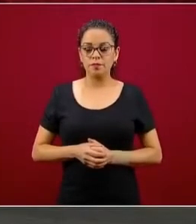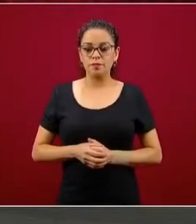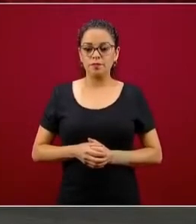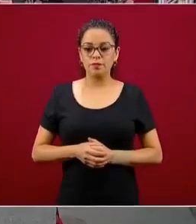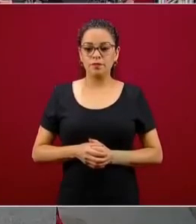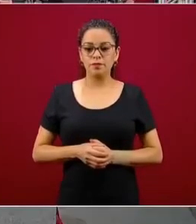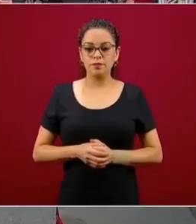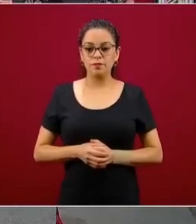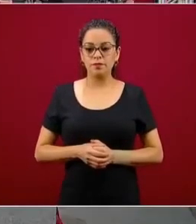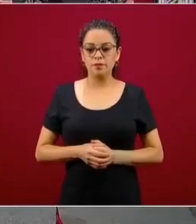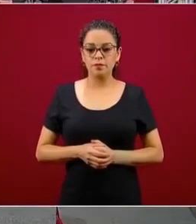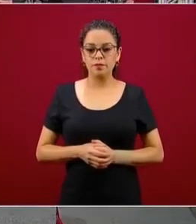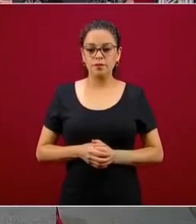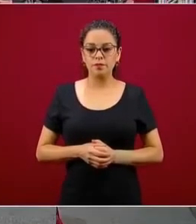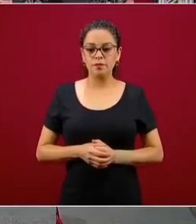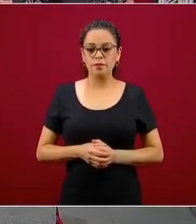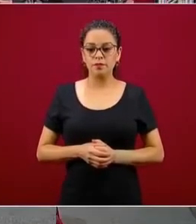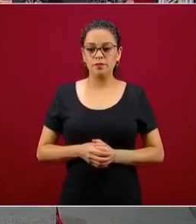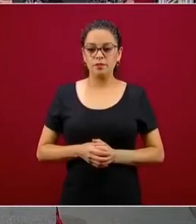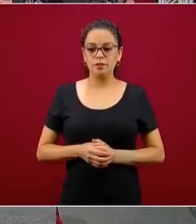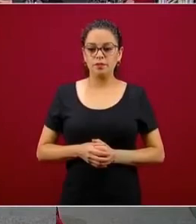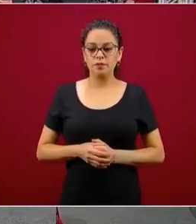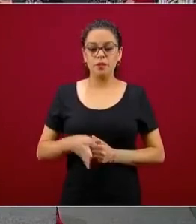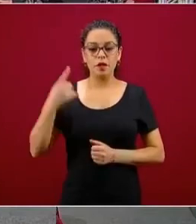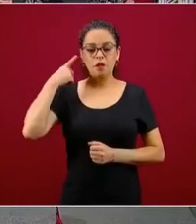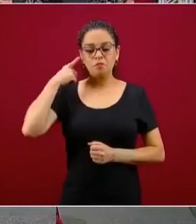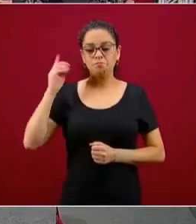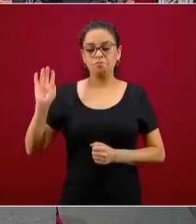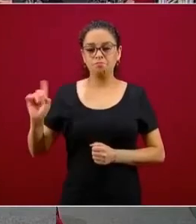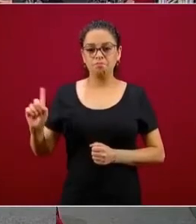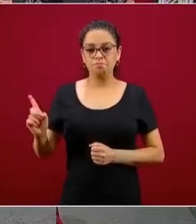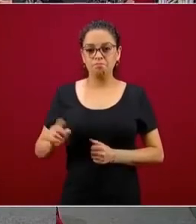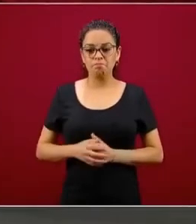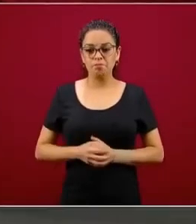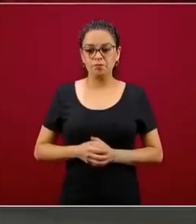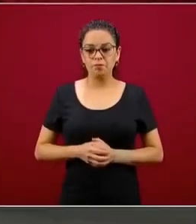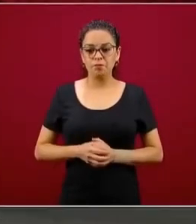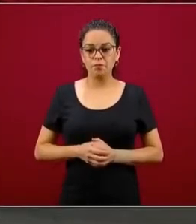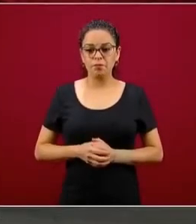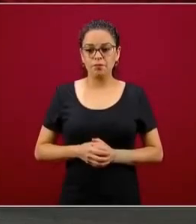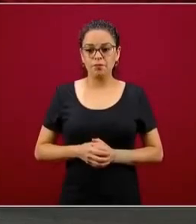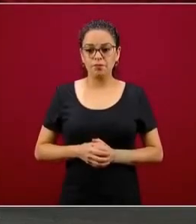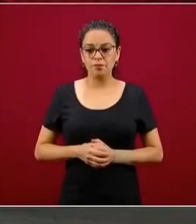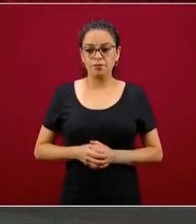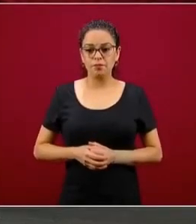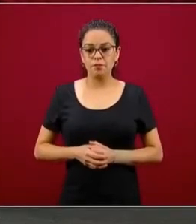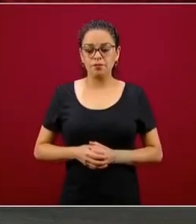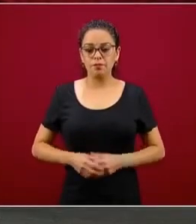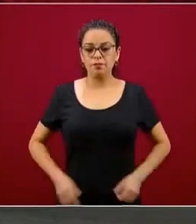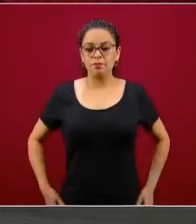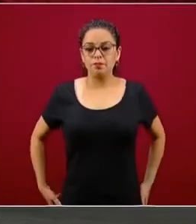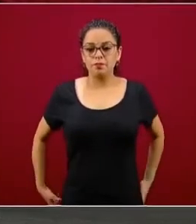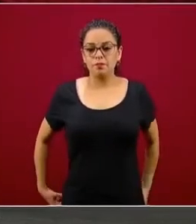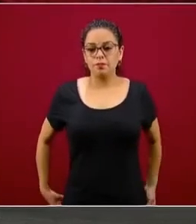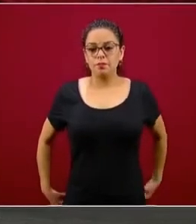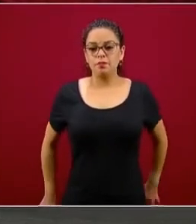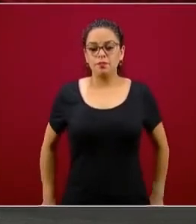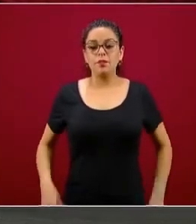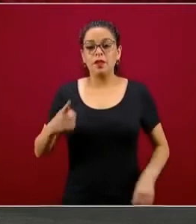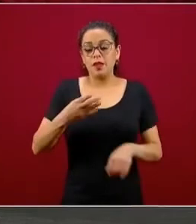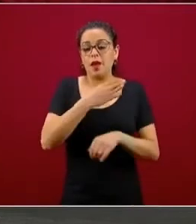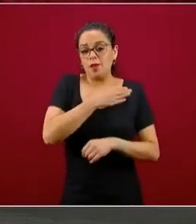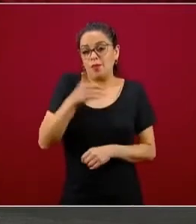827 contagiados y 300 fallecidos. ¿O hay más muertes? ¿O hay más muertes que contagiados? Qué bueno que tiene ese